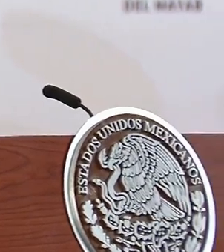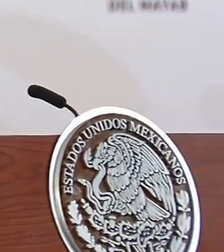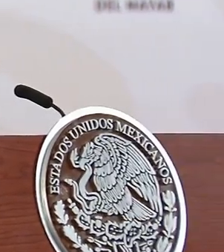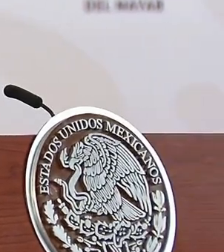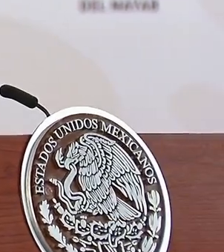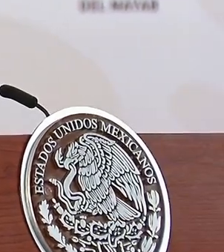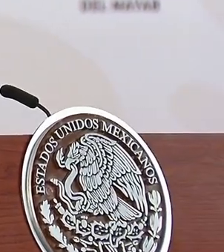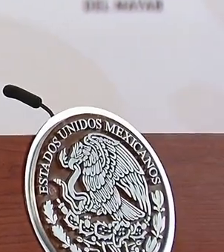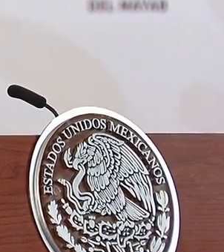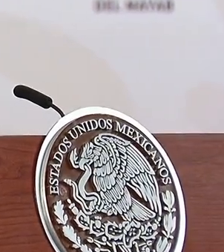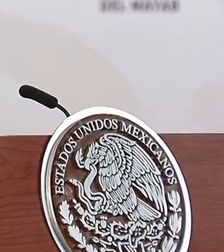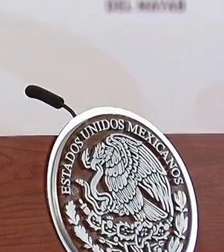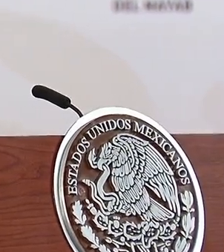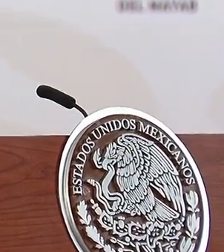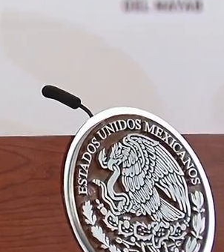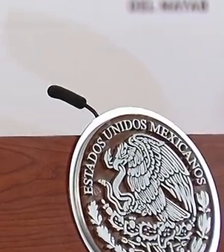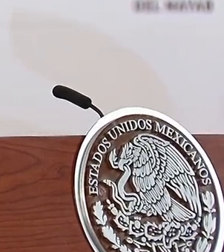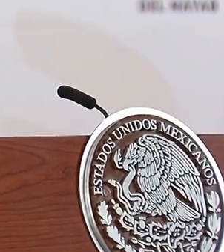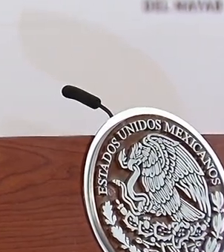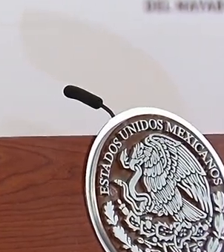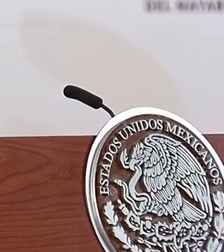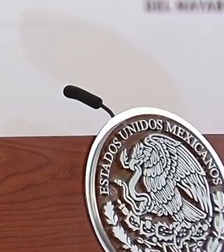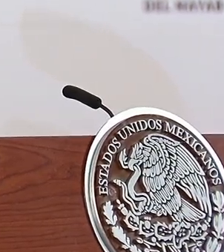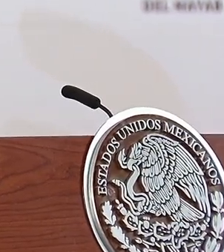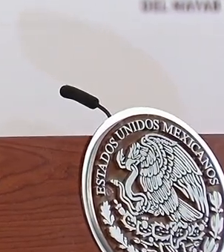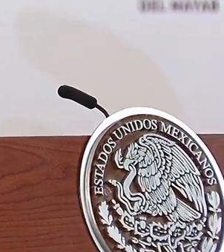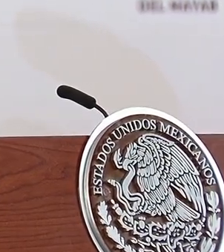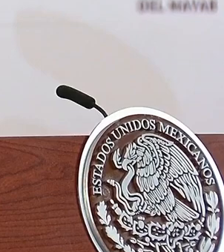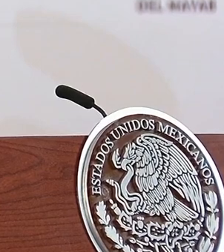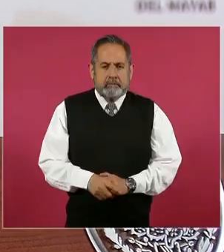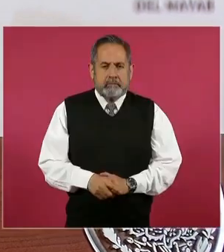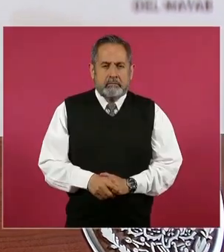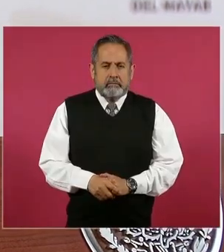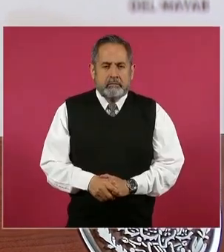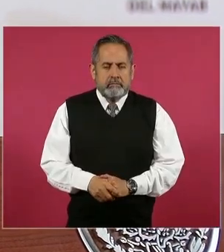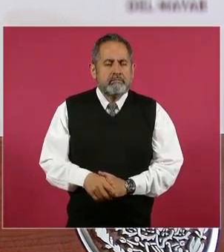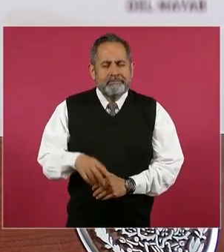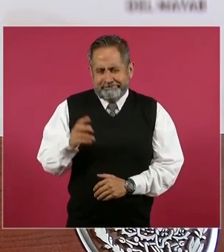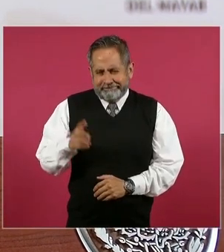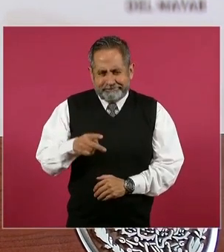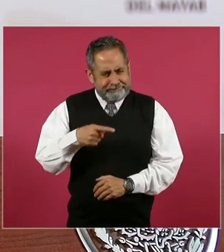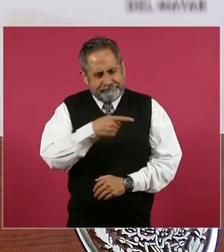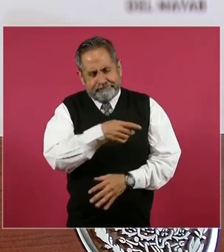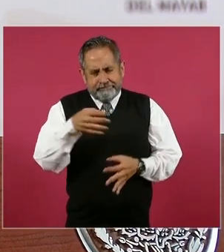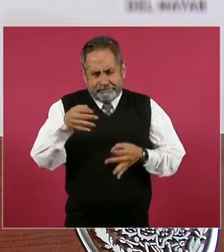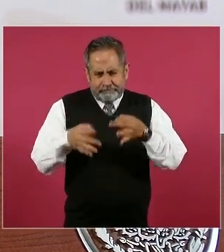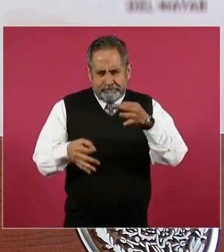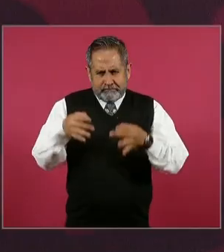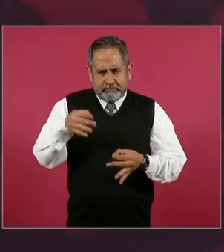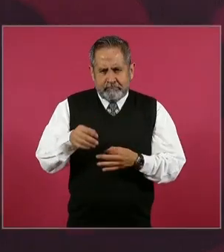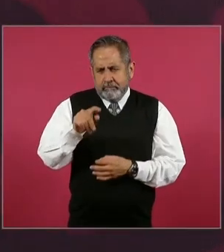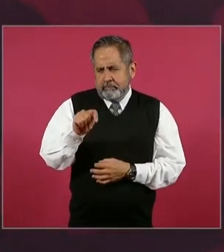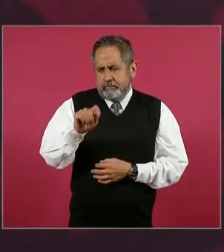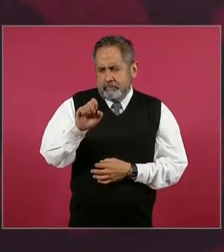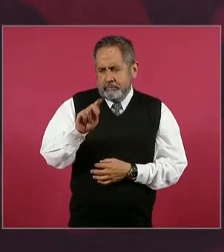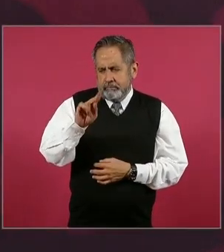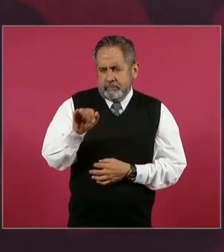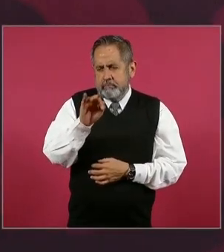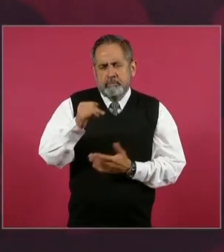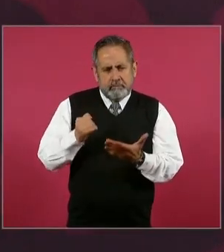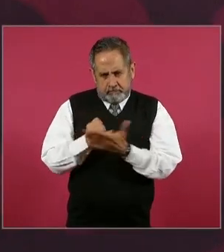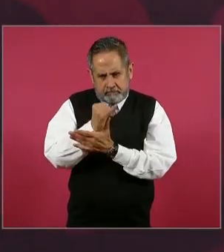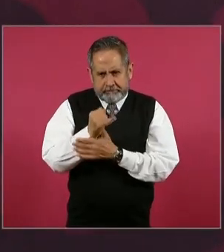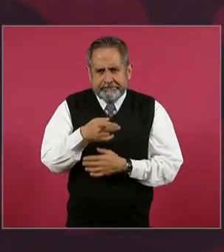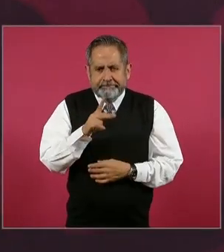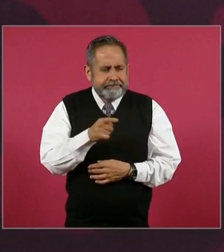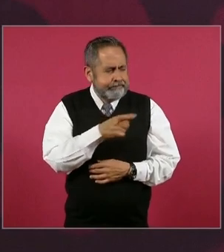actitud también muy deshonesta de parte de